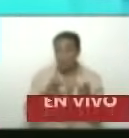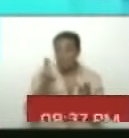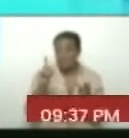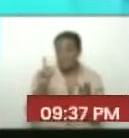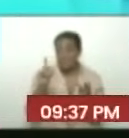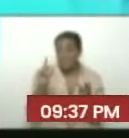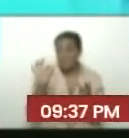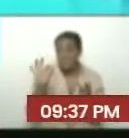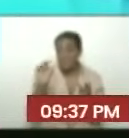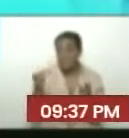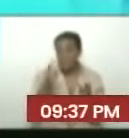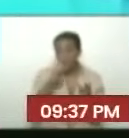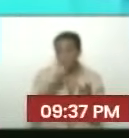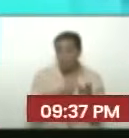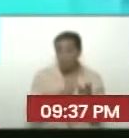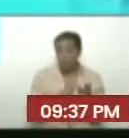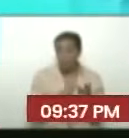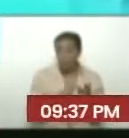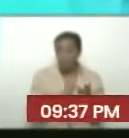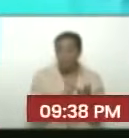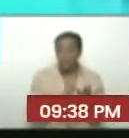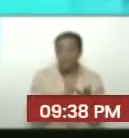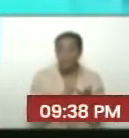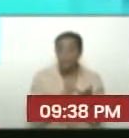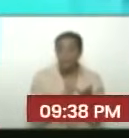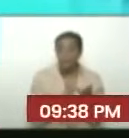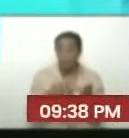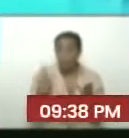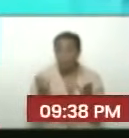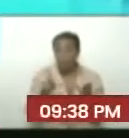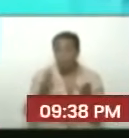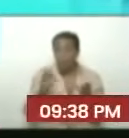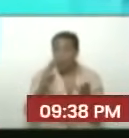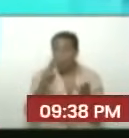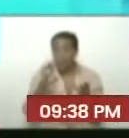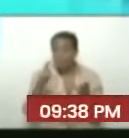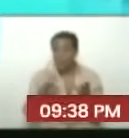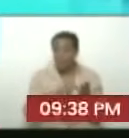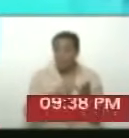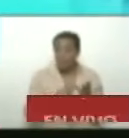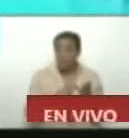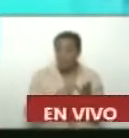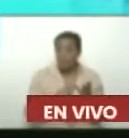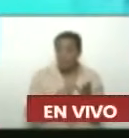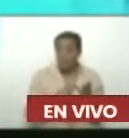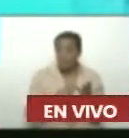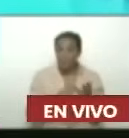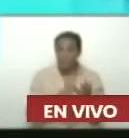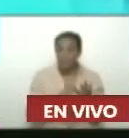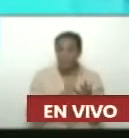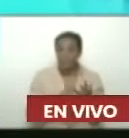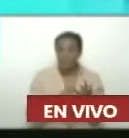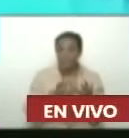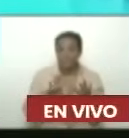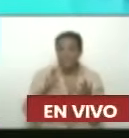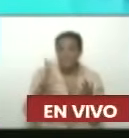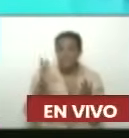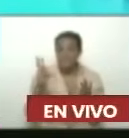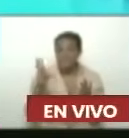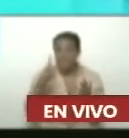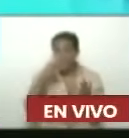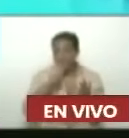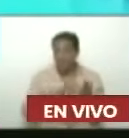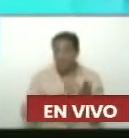sexto año de secundaria, Lucía, otra Lucía, Lucía Bonfiglio, 16